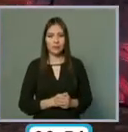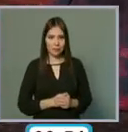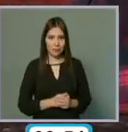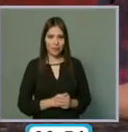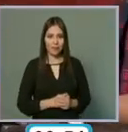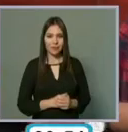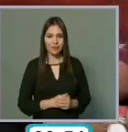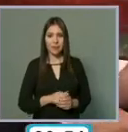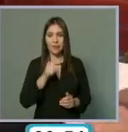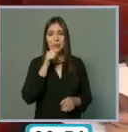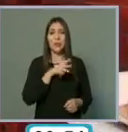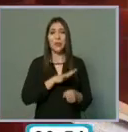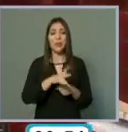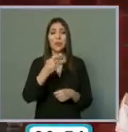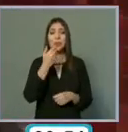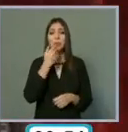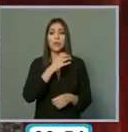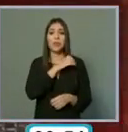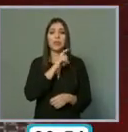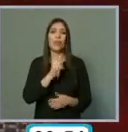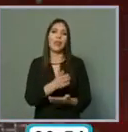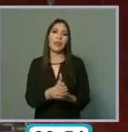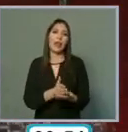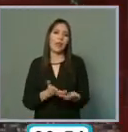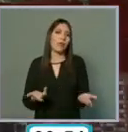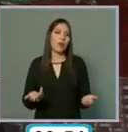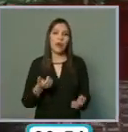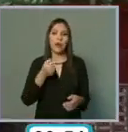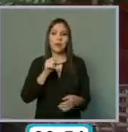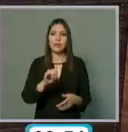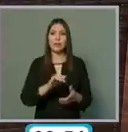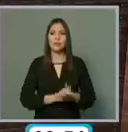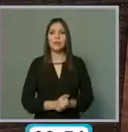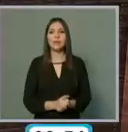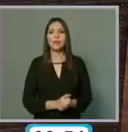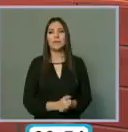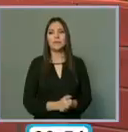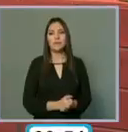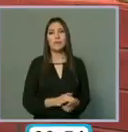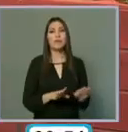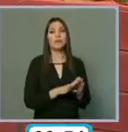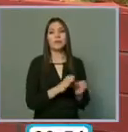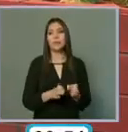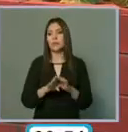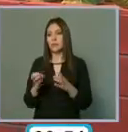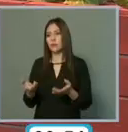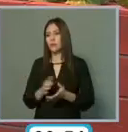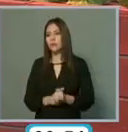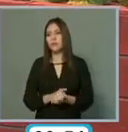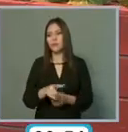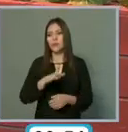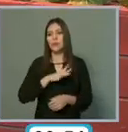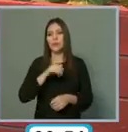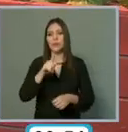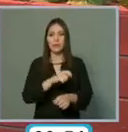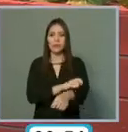tu comida preferida, el taco. Sí, porque así es, mi además- Andrés. Johnny, ¿qué tal? ¿Cómo estás? Muy bien, no, pues, ¿qué les digo? Yo tengo un tatuaje de